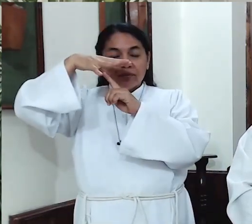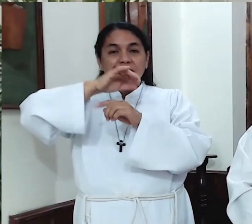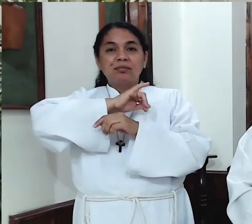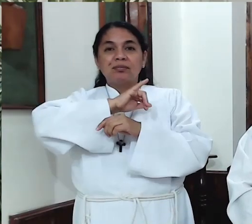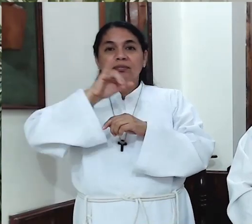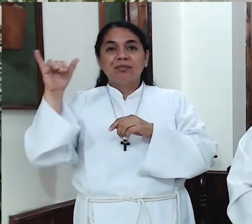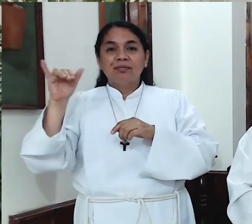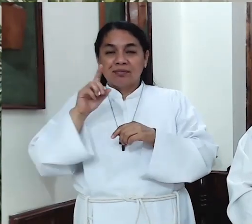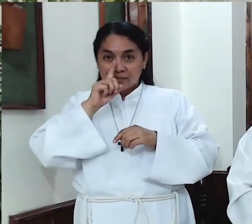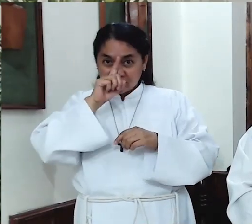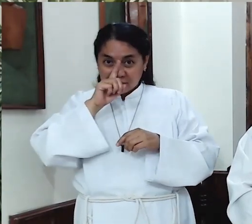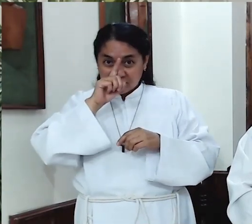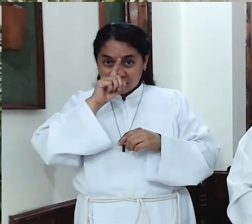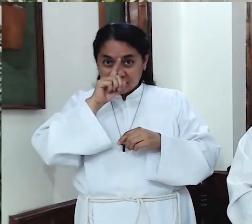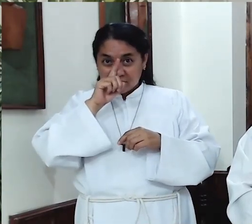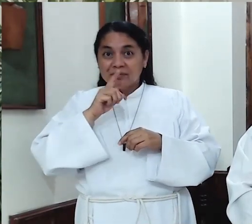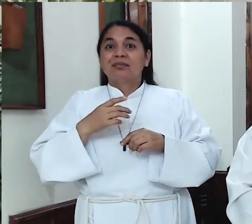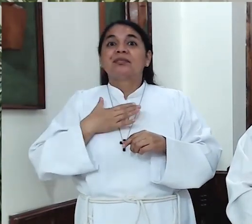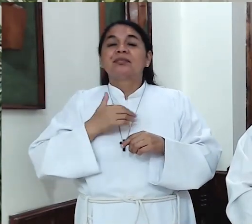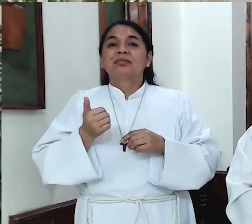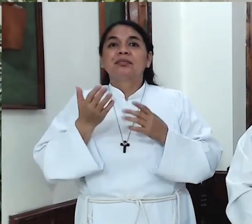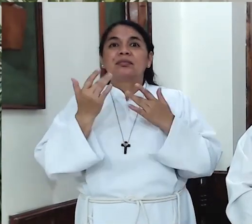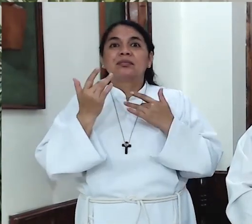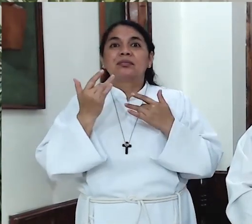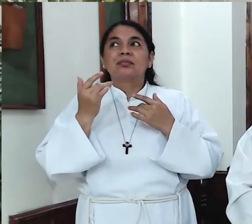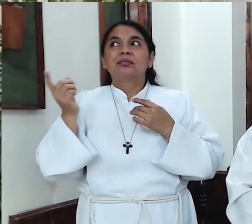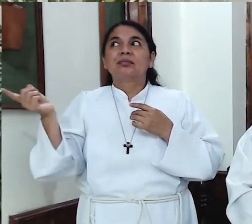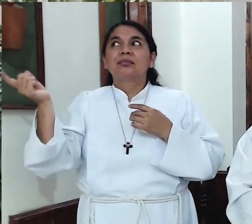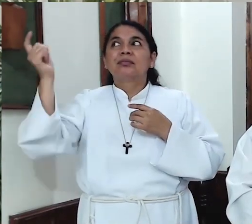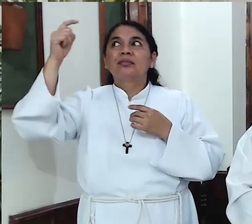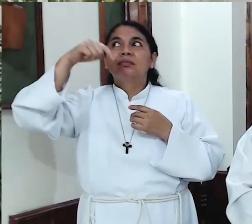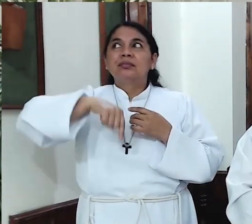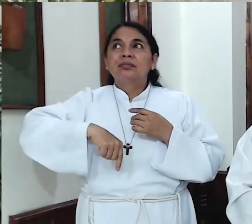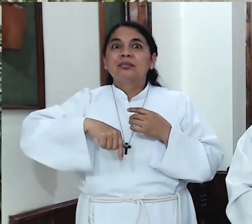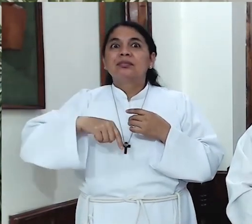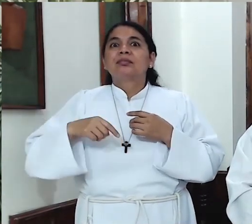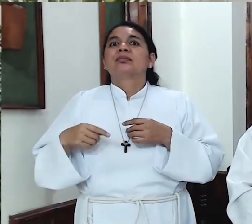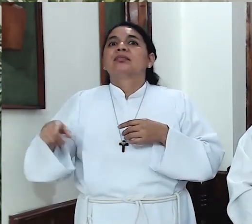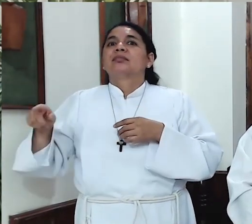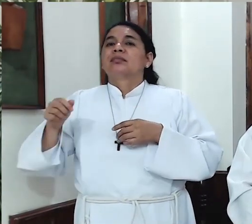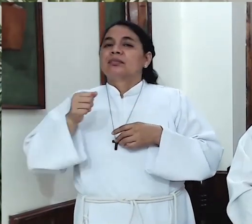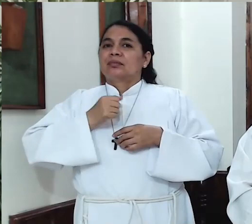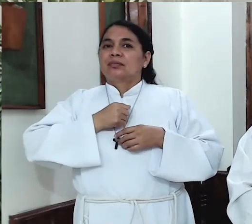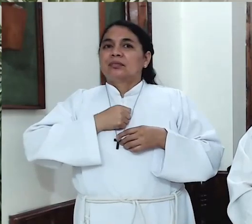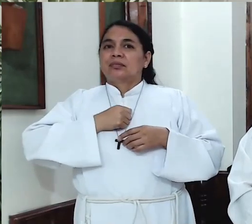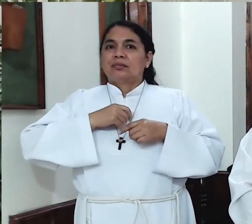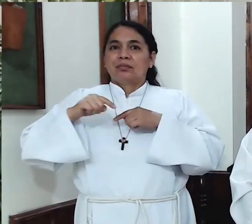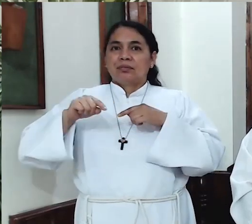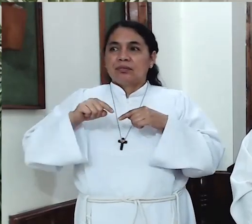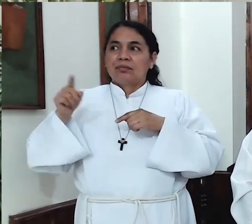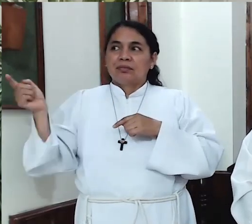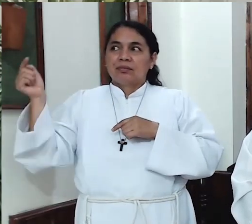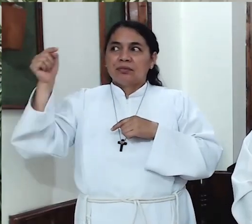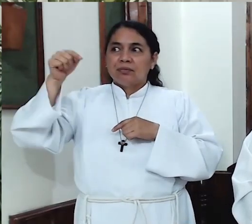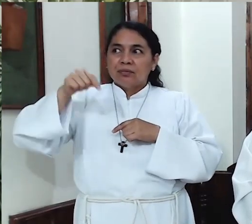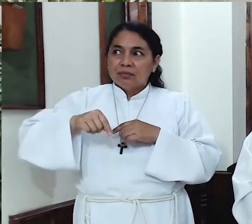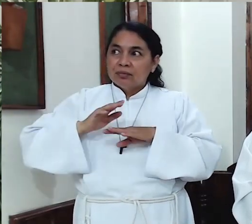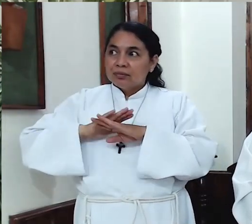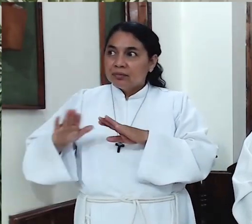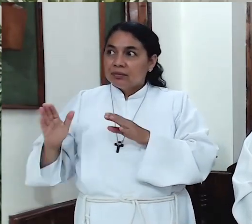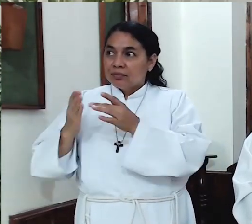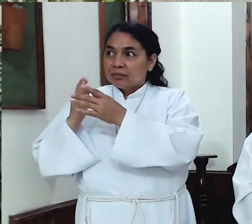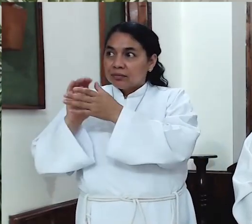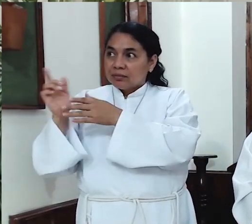a los criados que están esperando a que su señor regrese de la boda para abrirle en cuanto llegue y